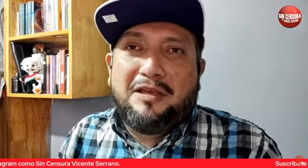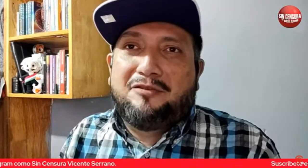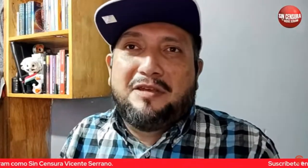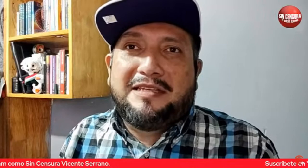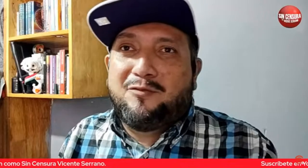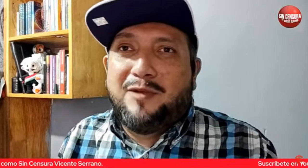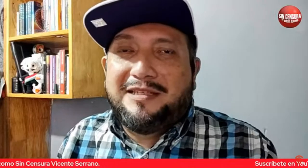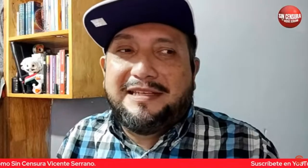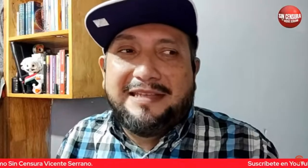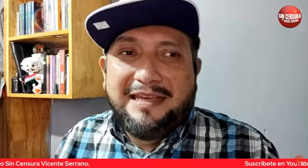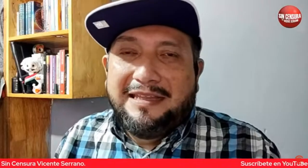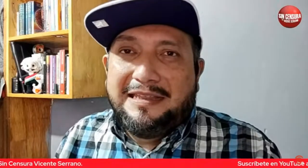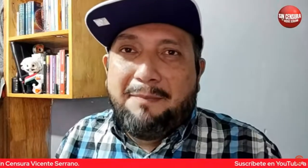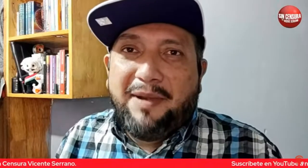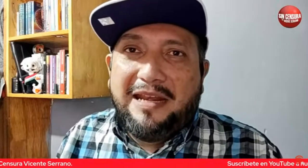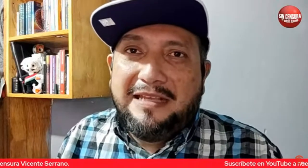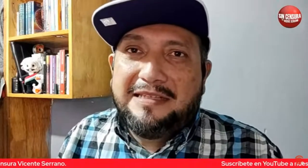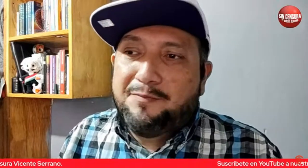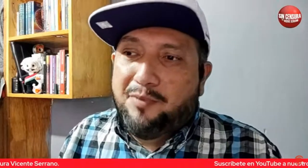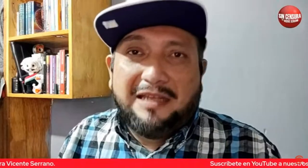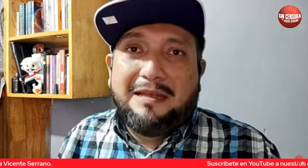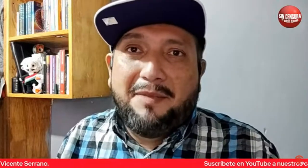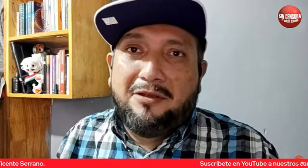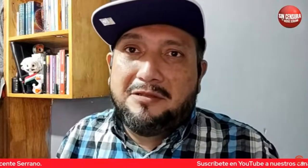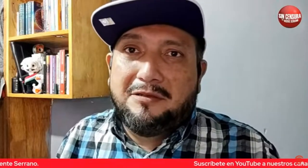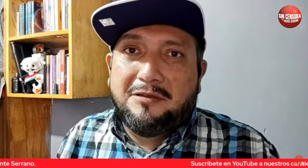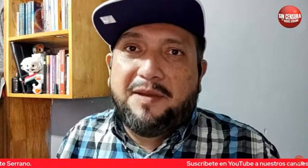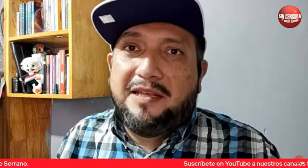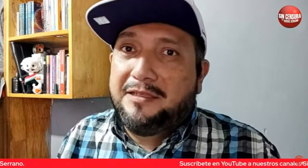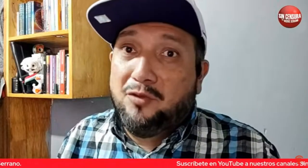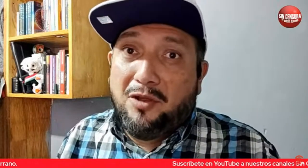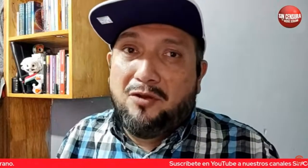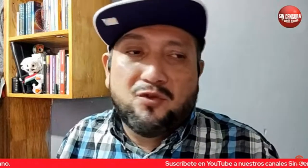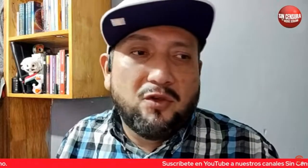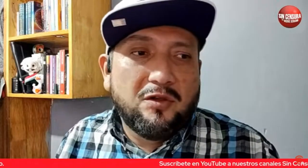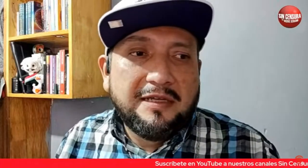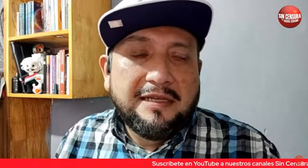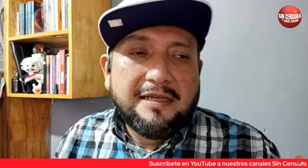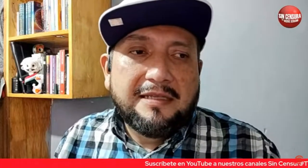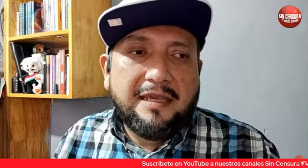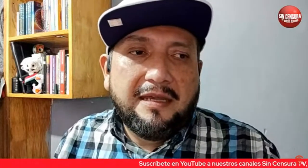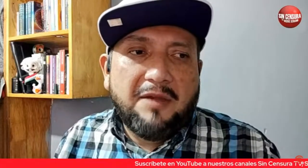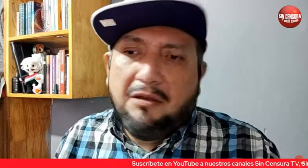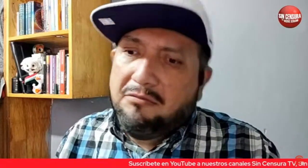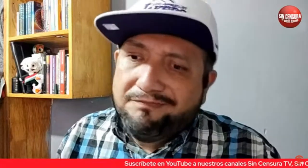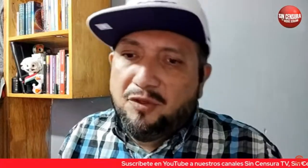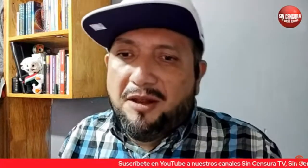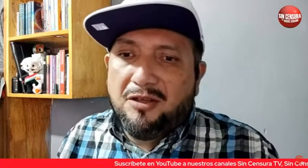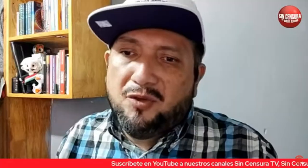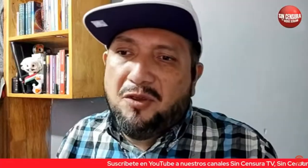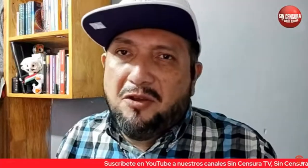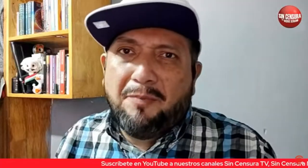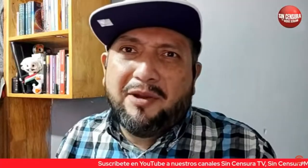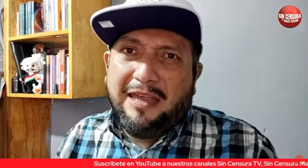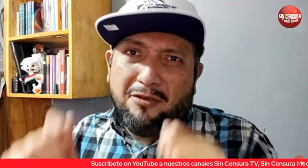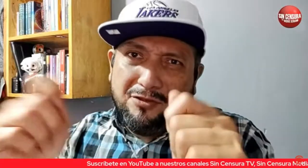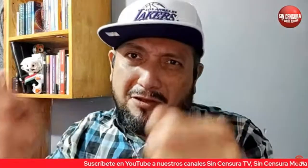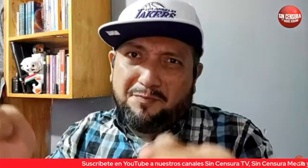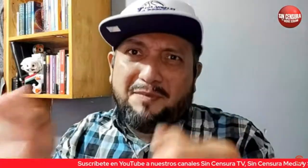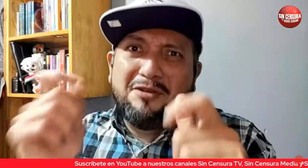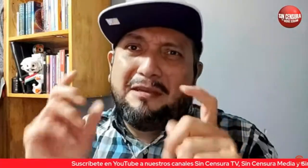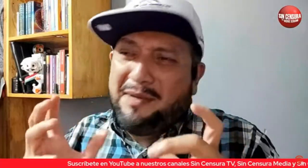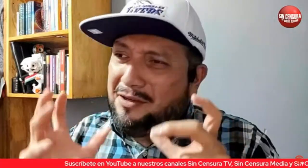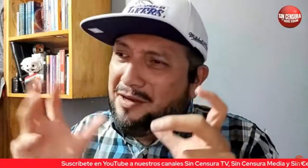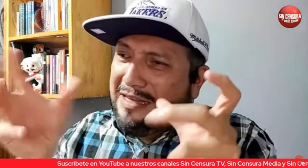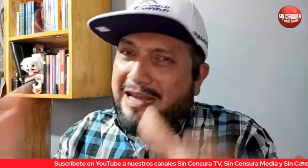y todas esas huestes de prianistas, porque también los panistas tuvieron lo suyo, ¿sí? Bueno, tuvieron lo suyo y no porque ellos